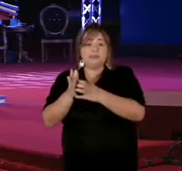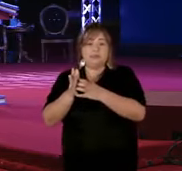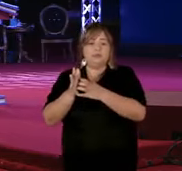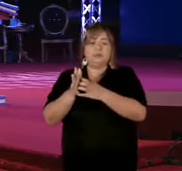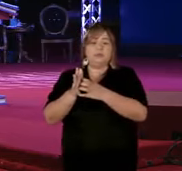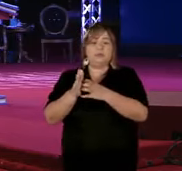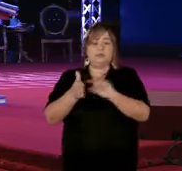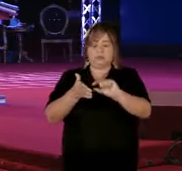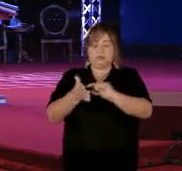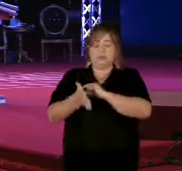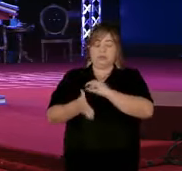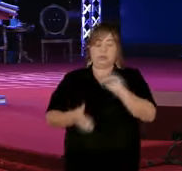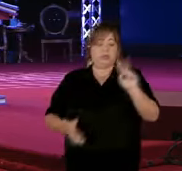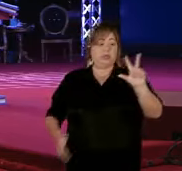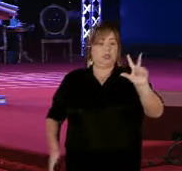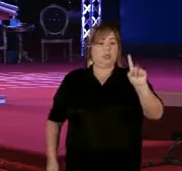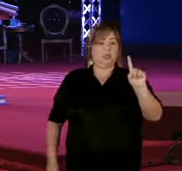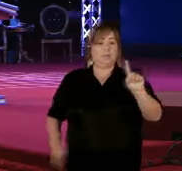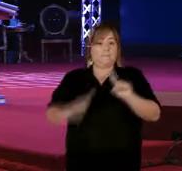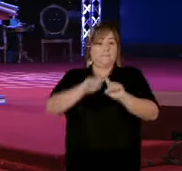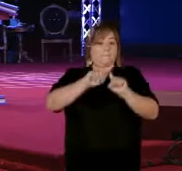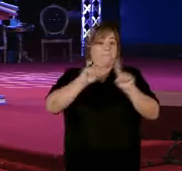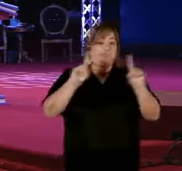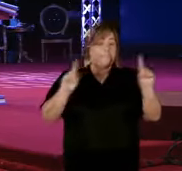Verso 31.